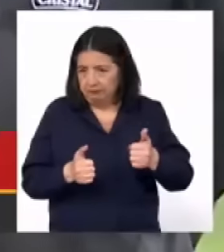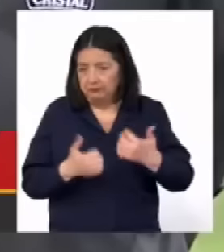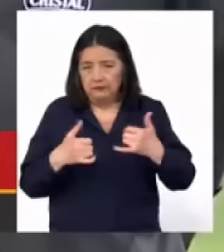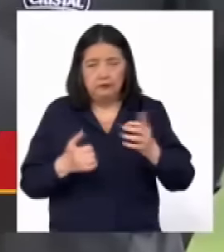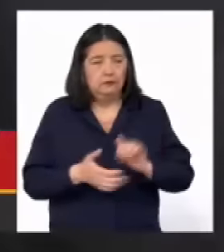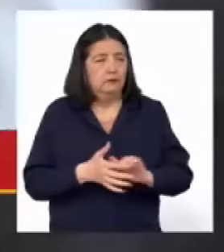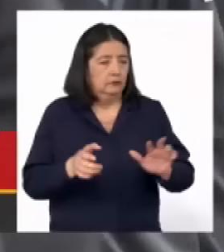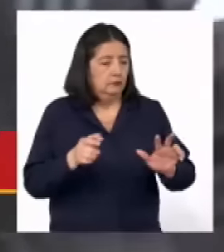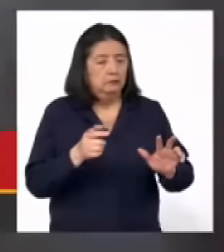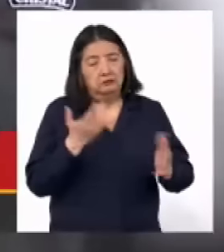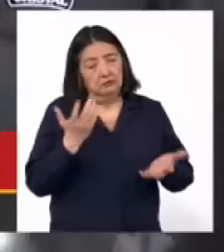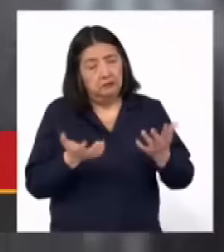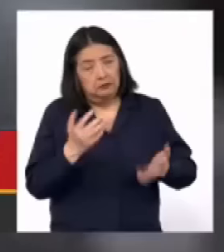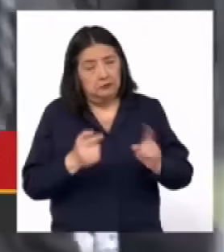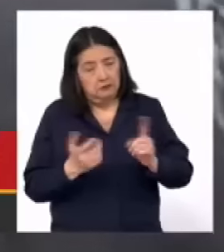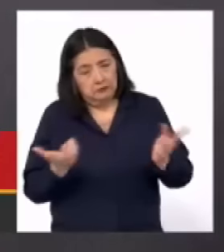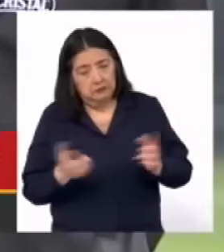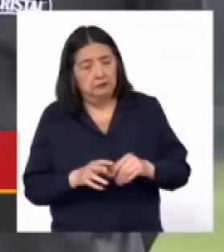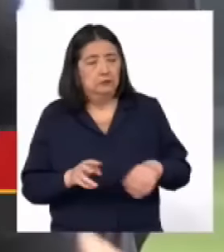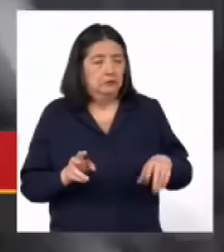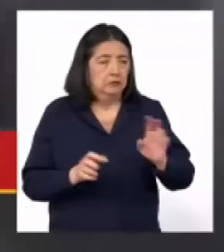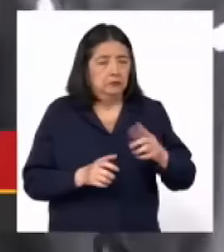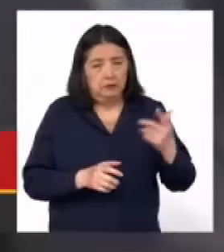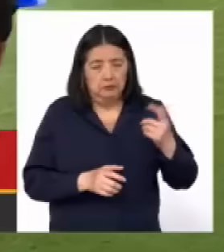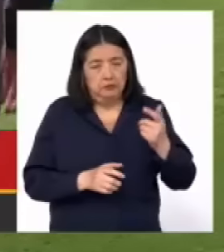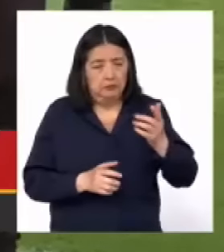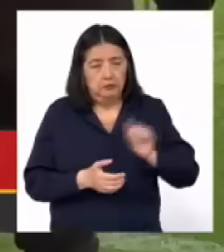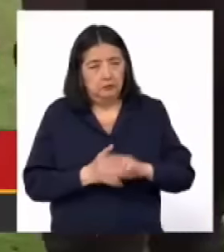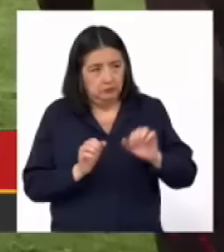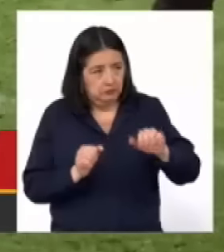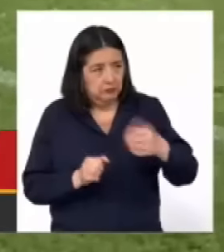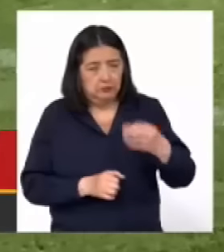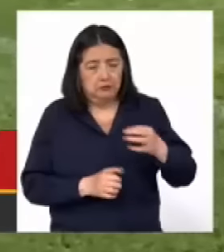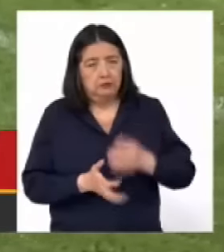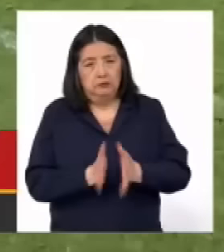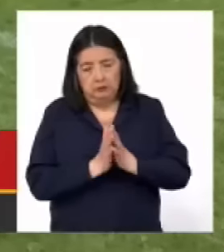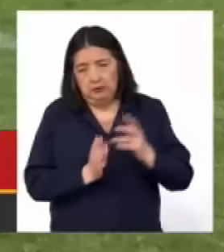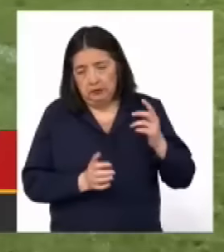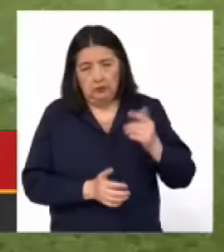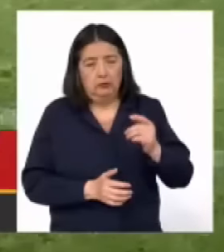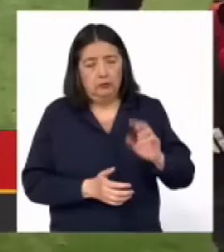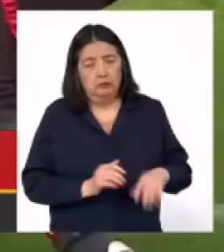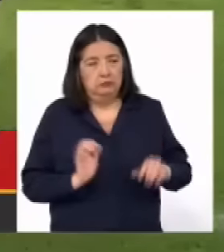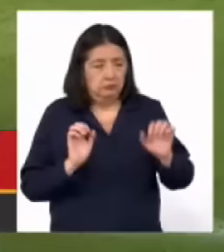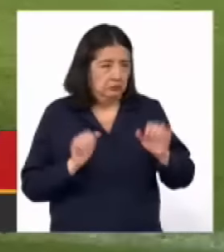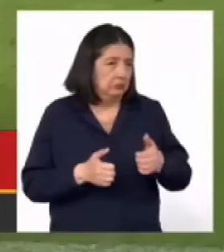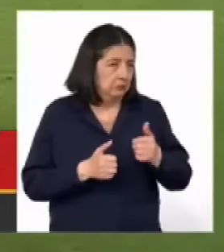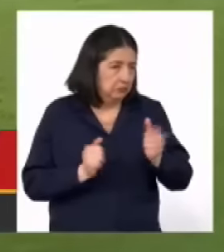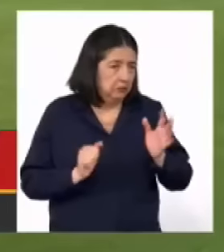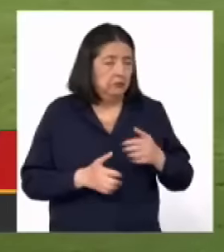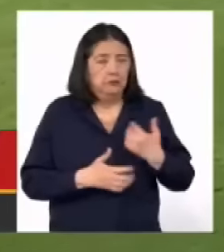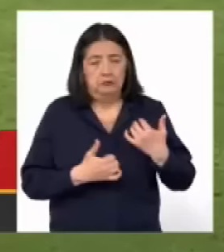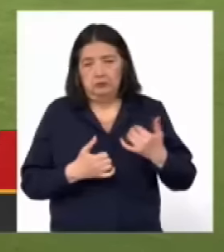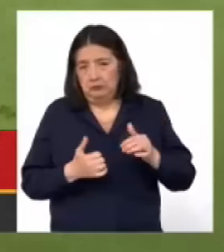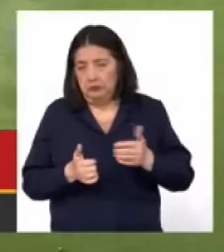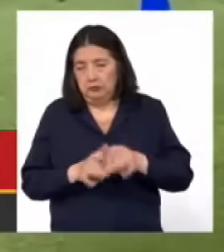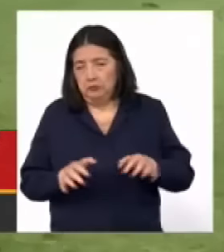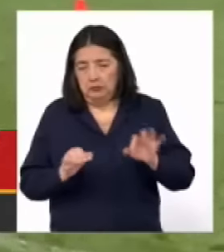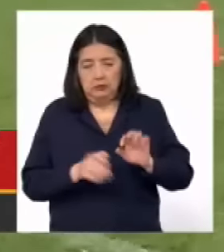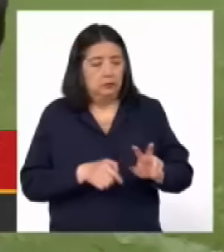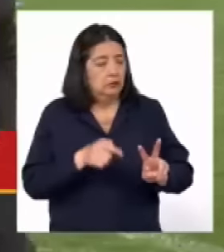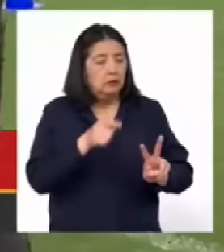partido. Quizás no se le dio el valor porque no anotaron goles, y a los delanteros siempre se le pide goles, pero hicieron un desgaste realmente importante